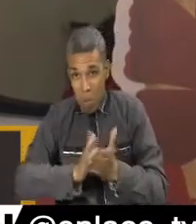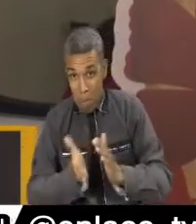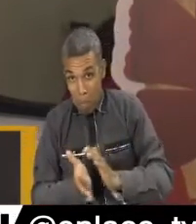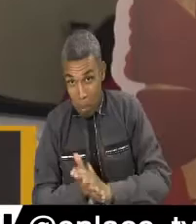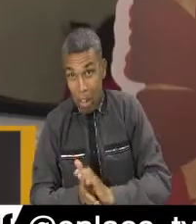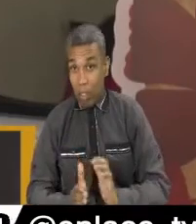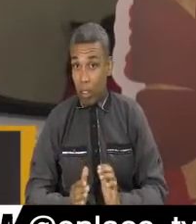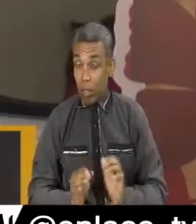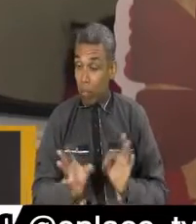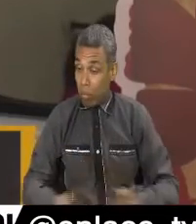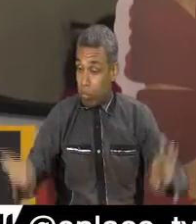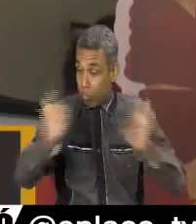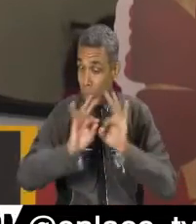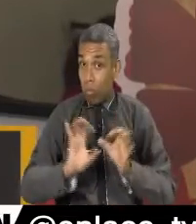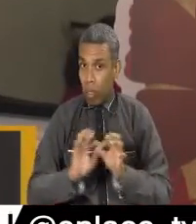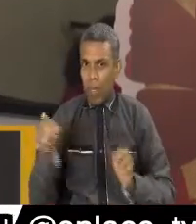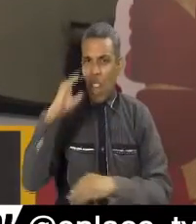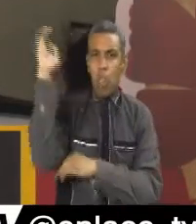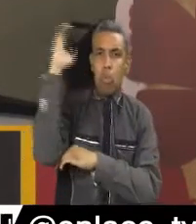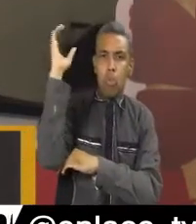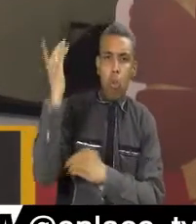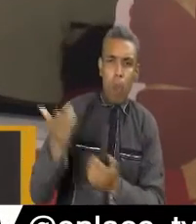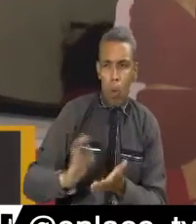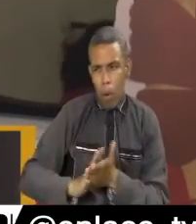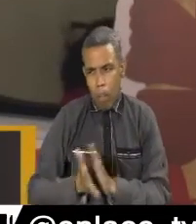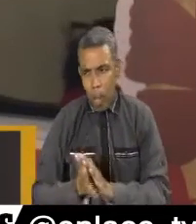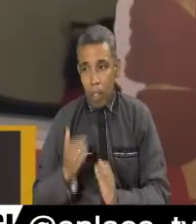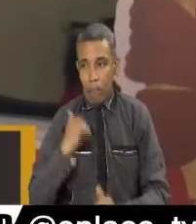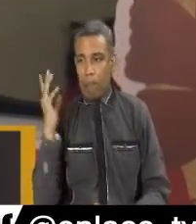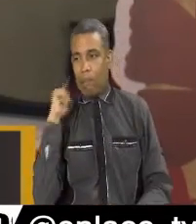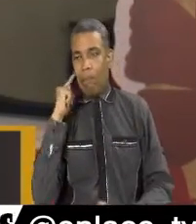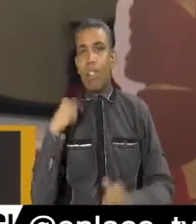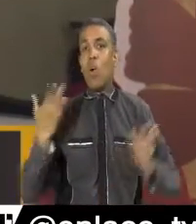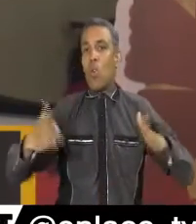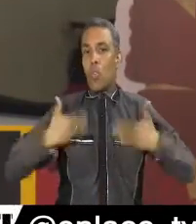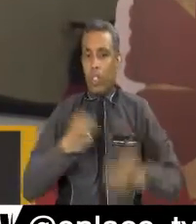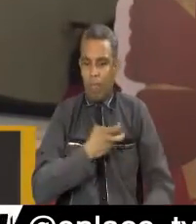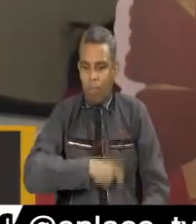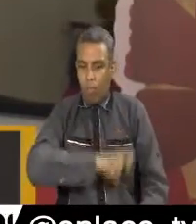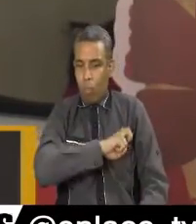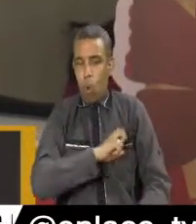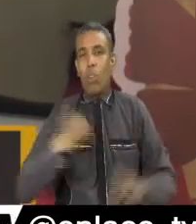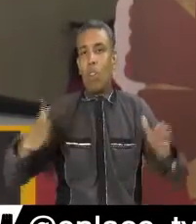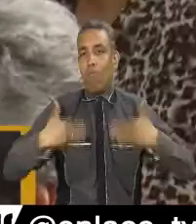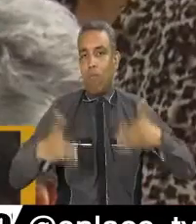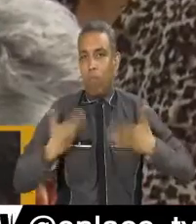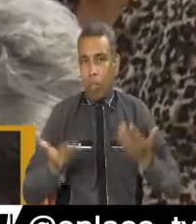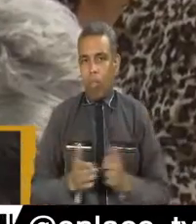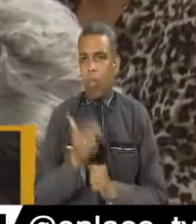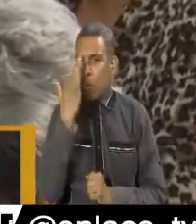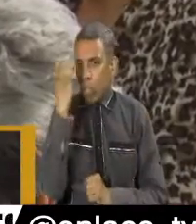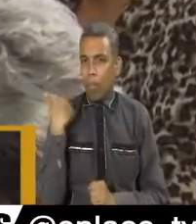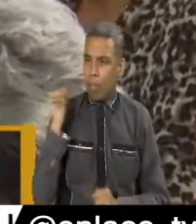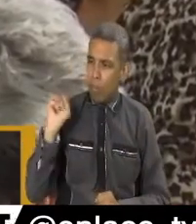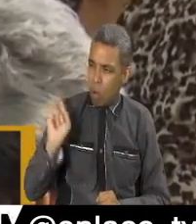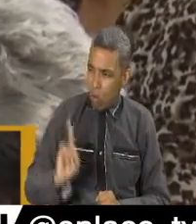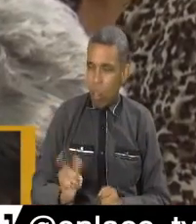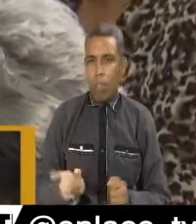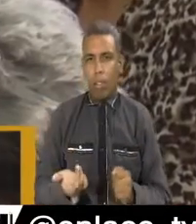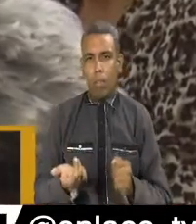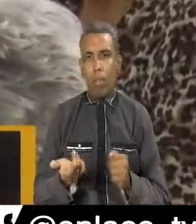Lo vivimos también de una manera emotiva porque hemos estado luchando muchos años junto con las de la